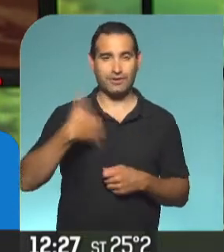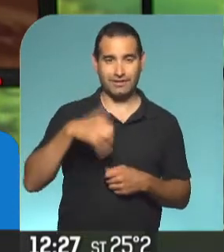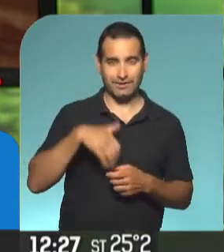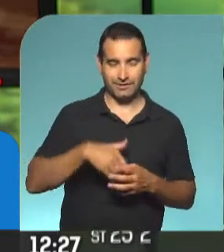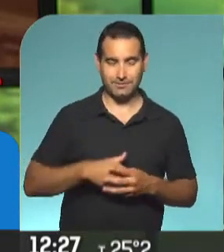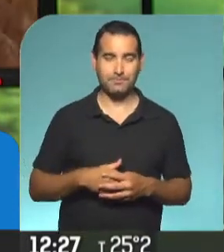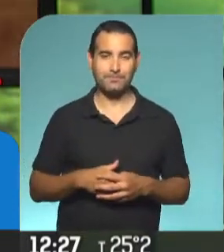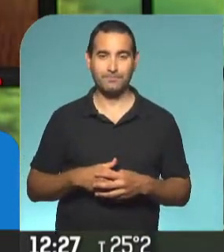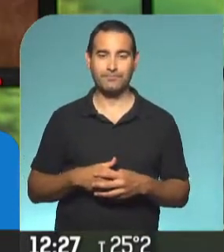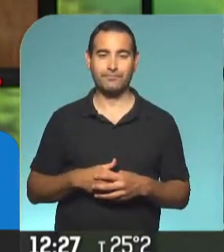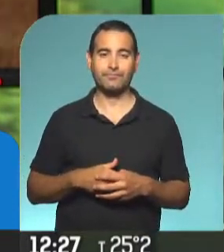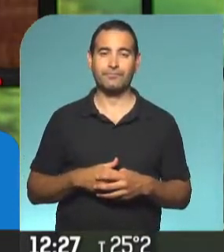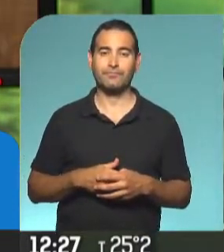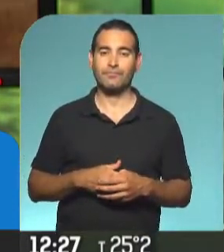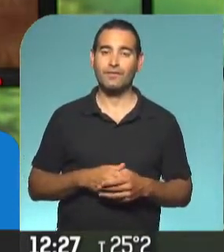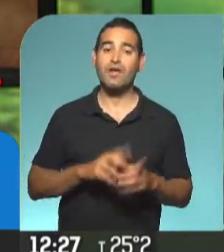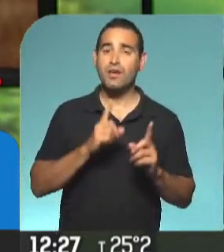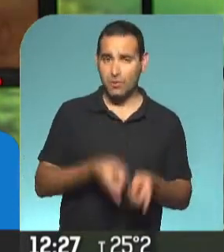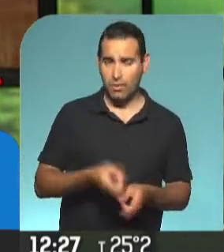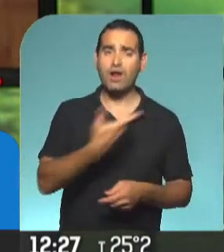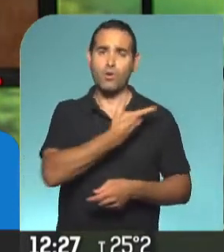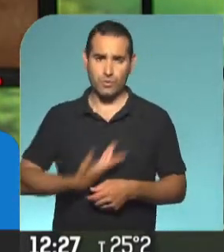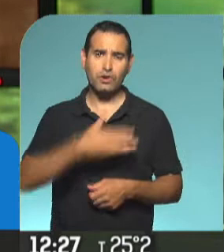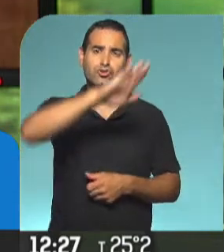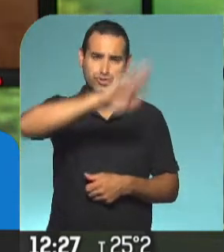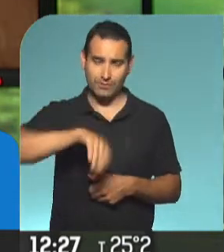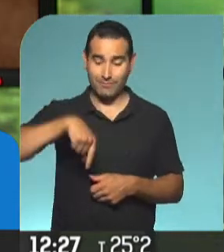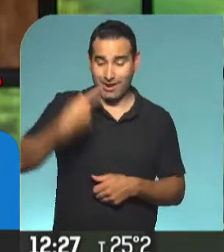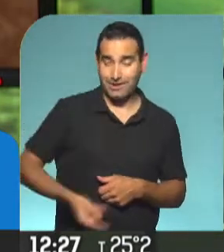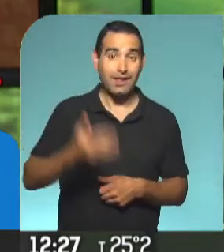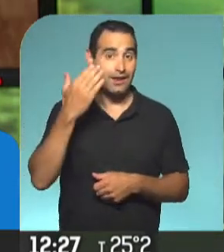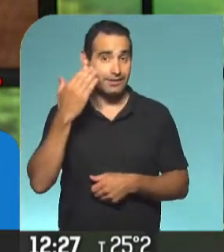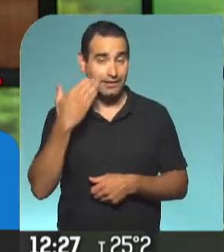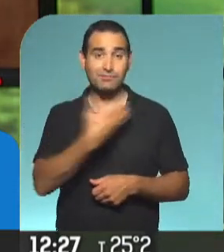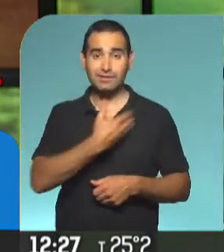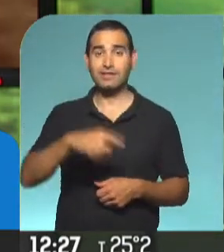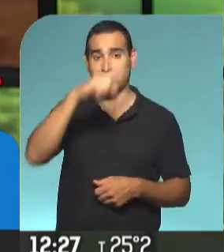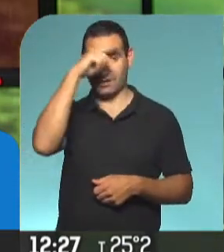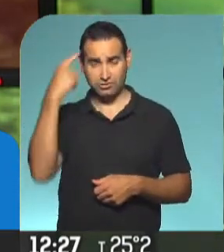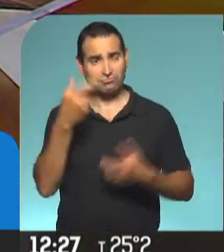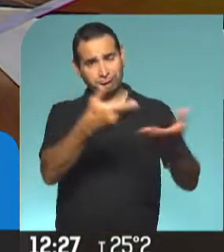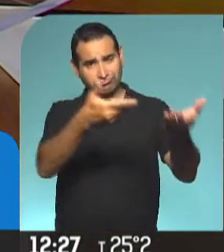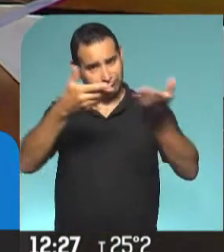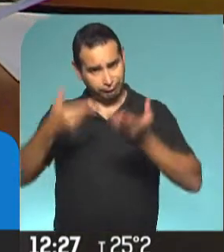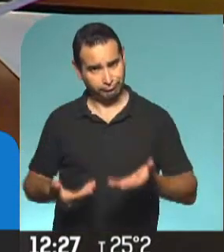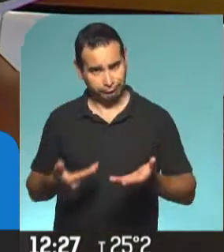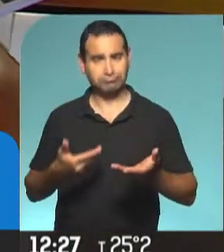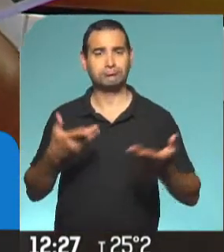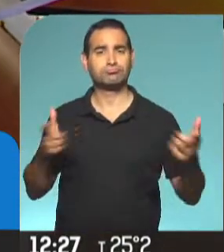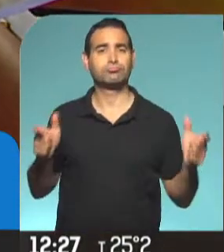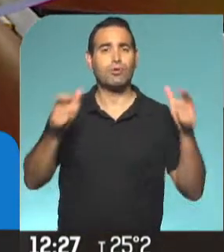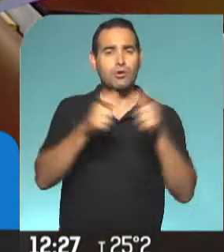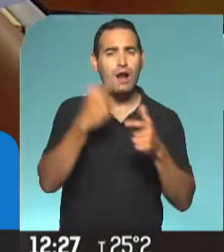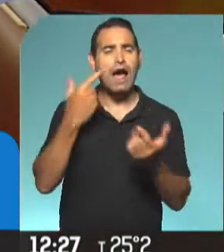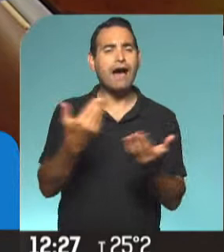está que a pesar de esto han sido convocados para mañana a la tarde el presidente nación los va a recibir y va a